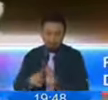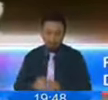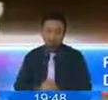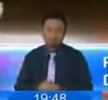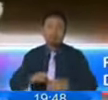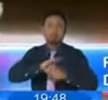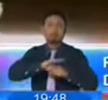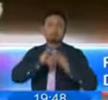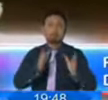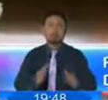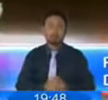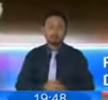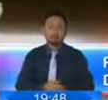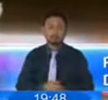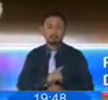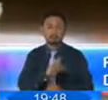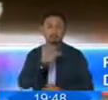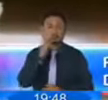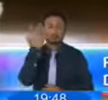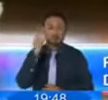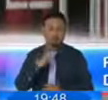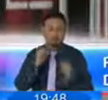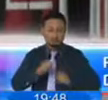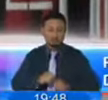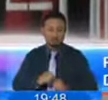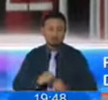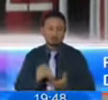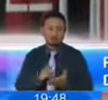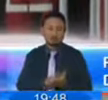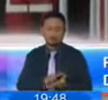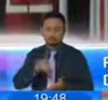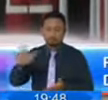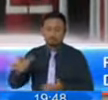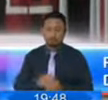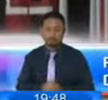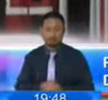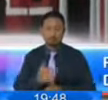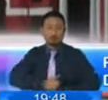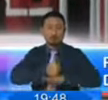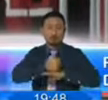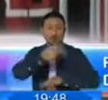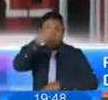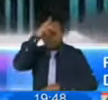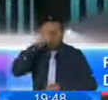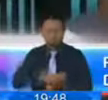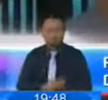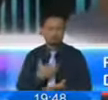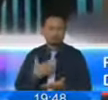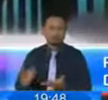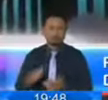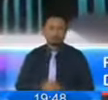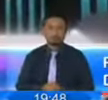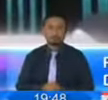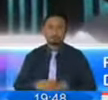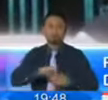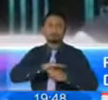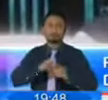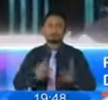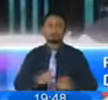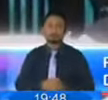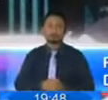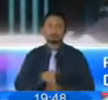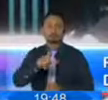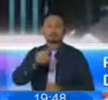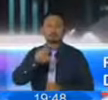canciller venezolano tendrá un plazo de 5 días para abandonar el país, así lo informaron las autoridades de Perú. Además, el canciller peruano Ricardo